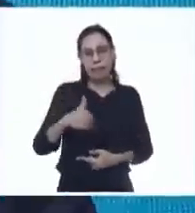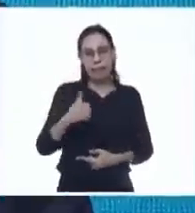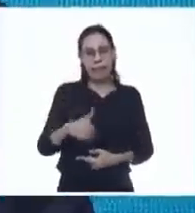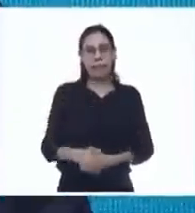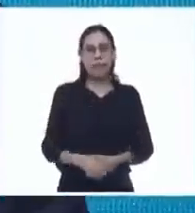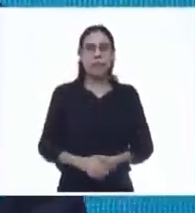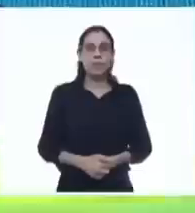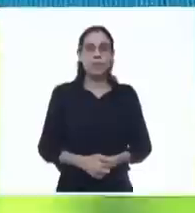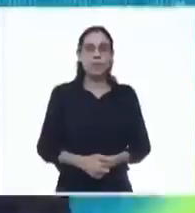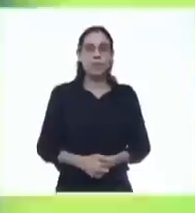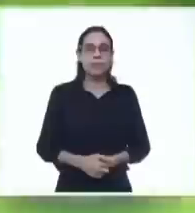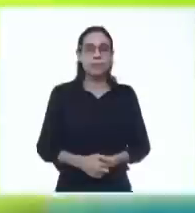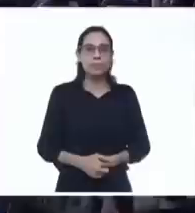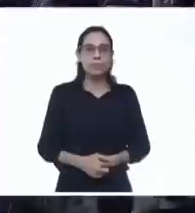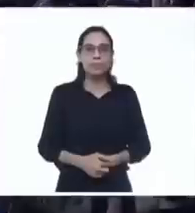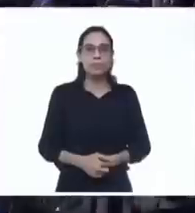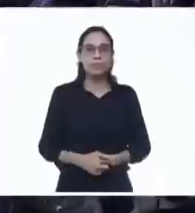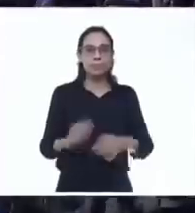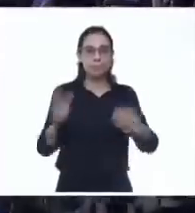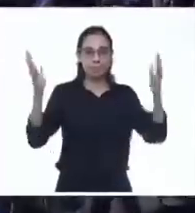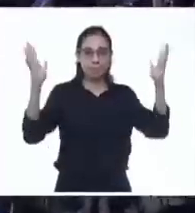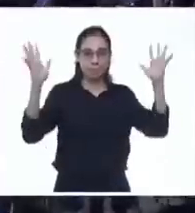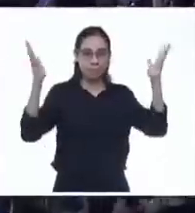corazón agradecerles.